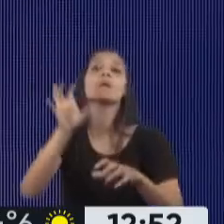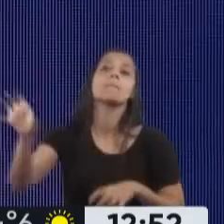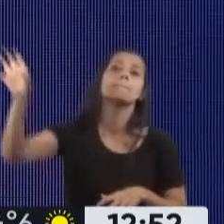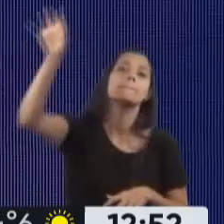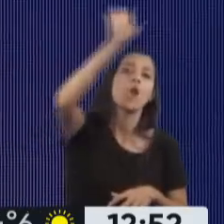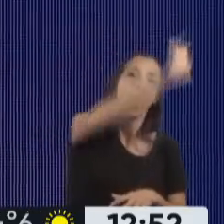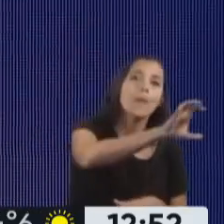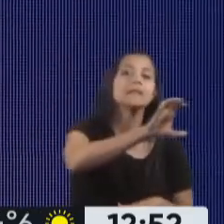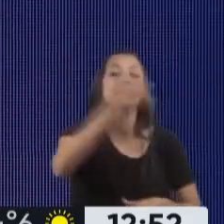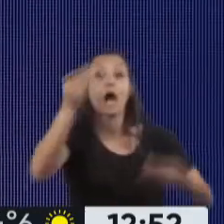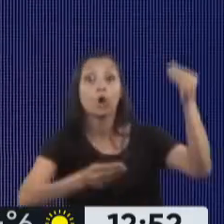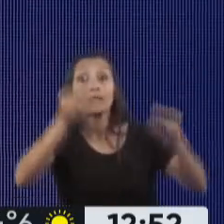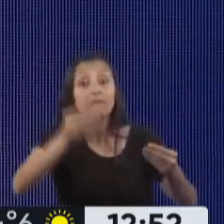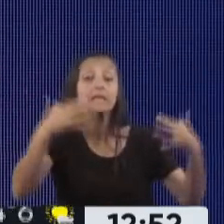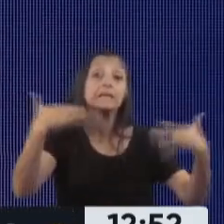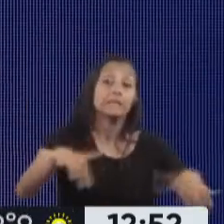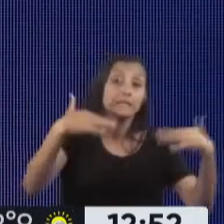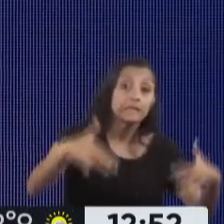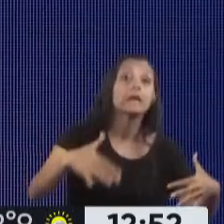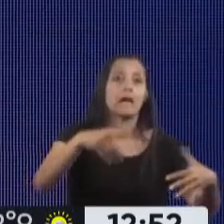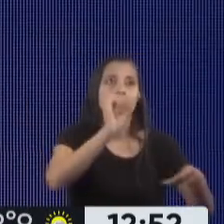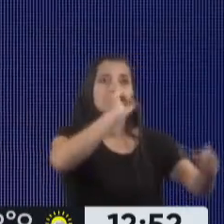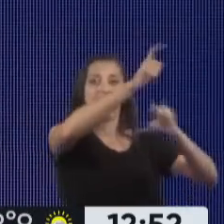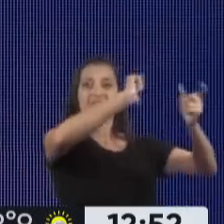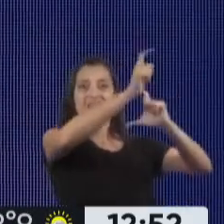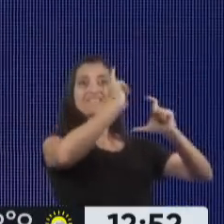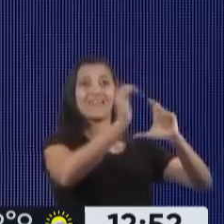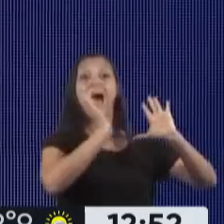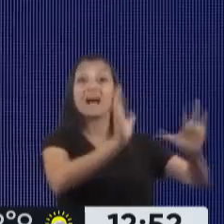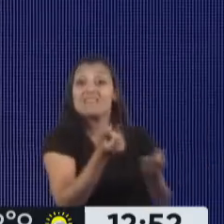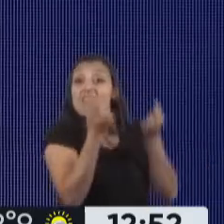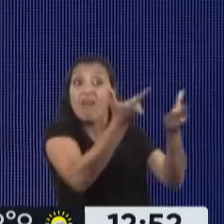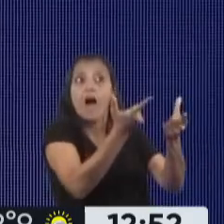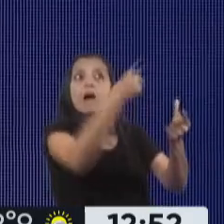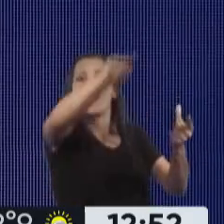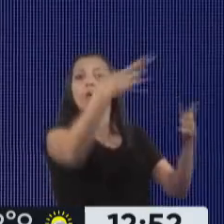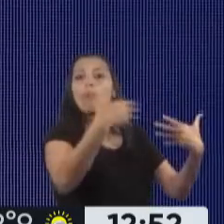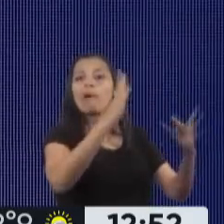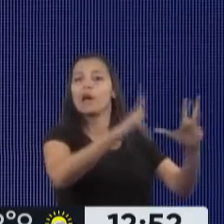contabilidades más opacas posibles, justamente para que de esa manera pudieran robar.